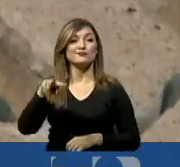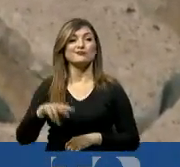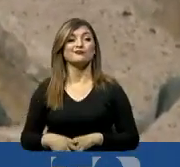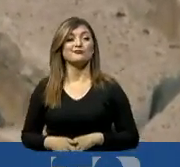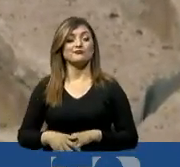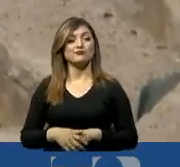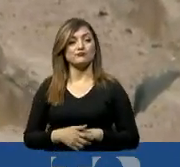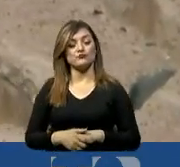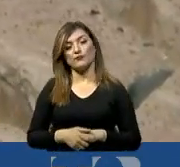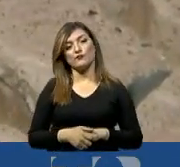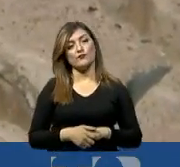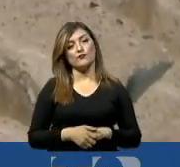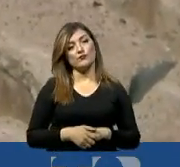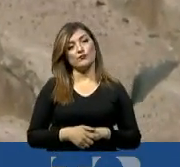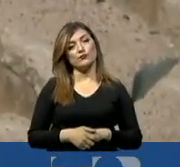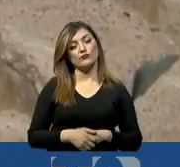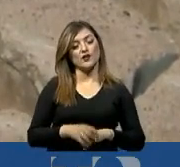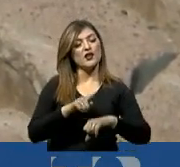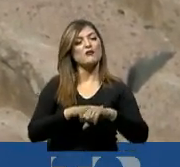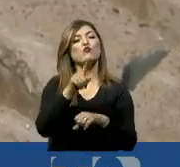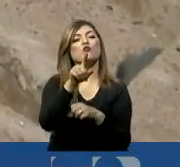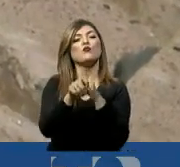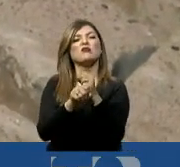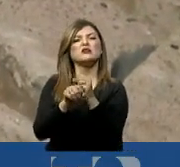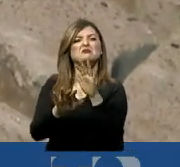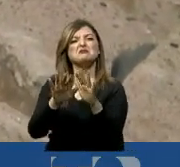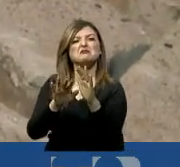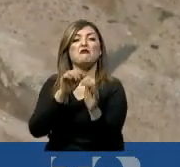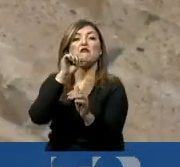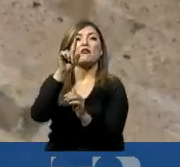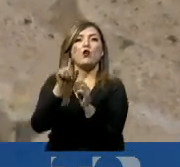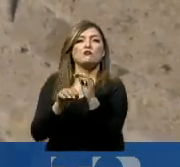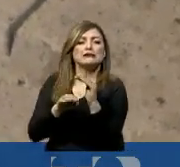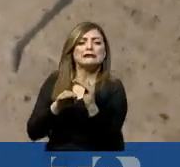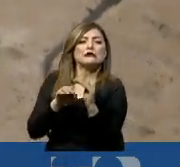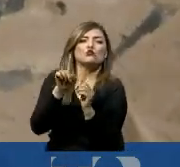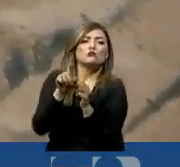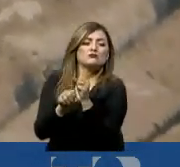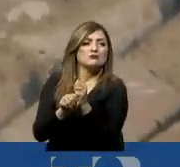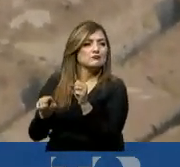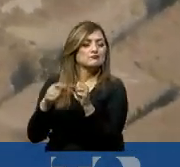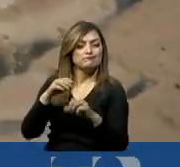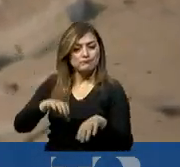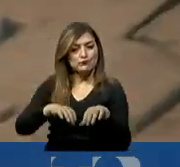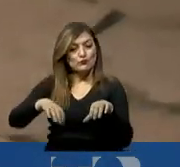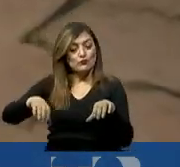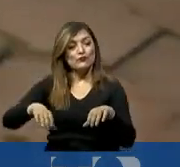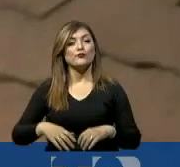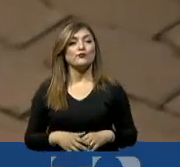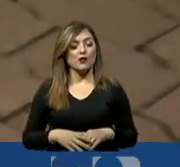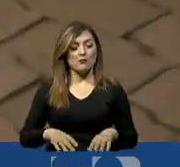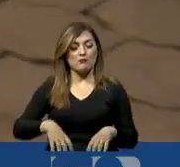este adoquinamiento, que no tiene ni un año de construido, y vean ustedes cómo ya se han levantado. No solo es este sector, vamos a